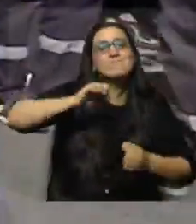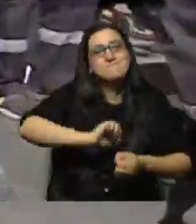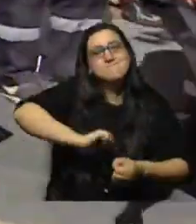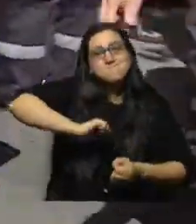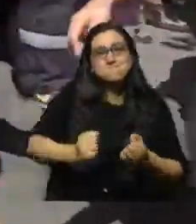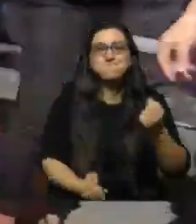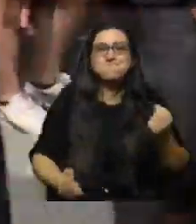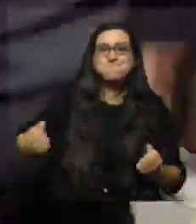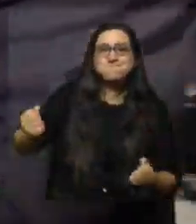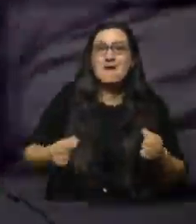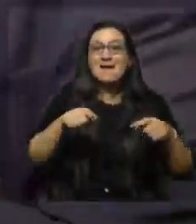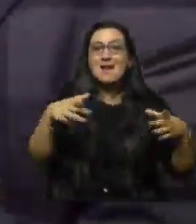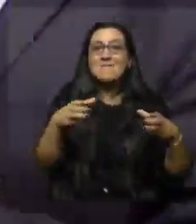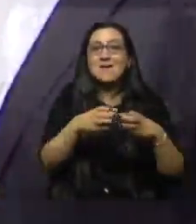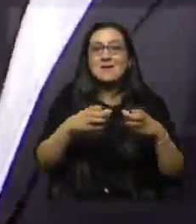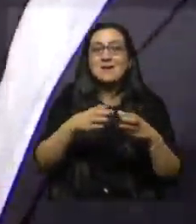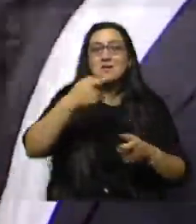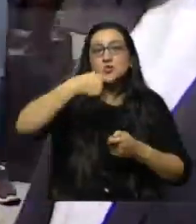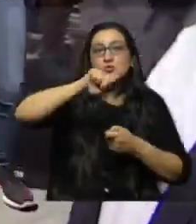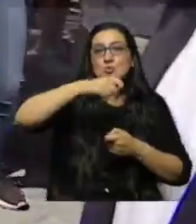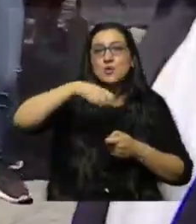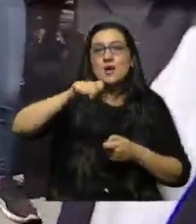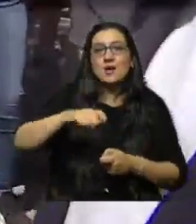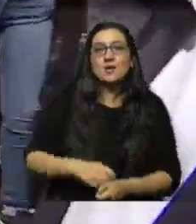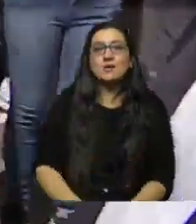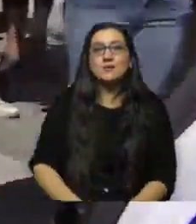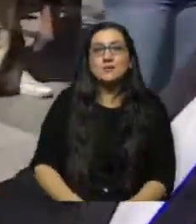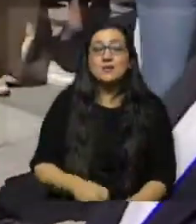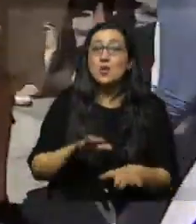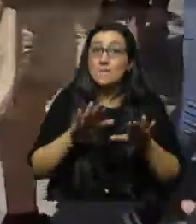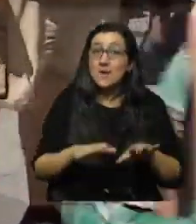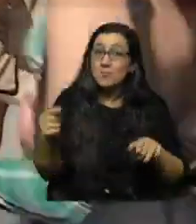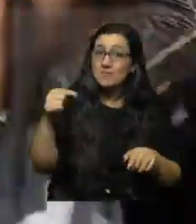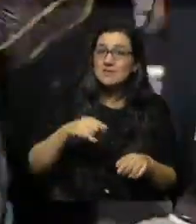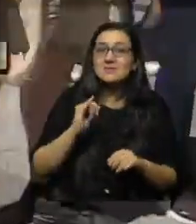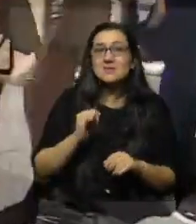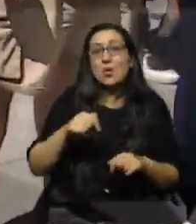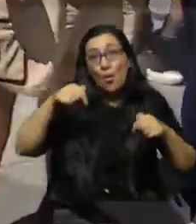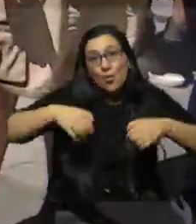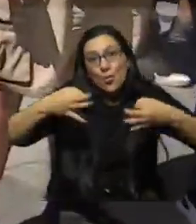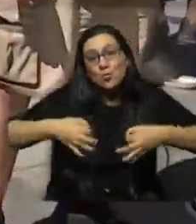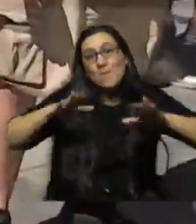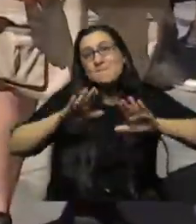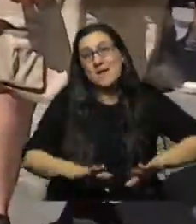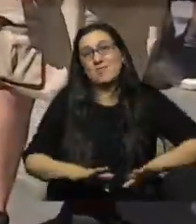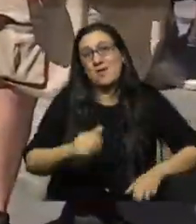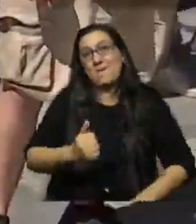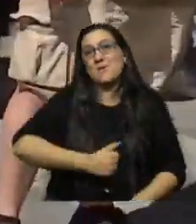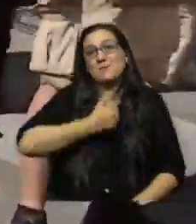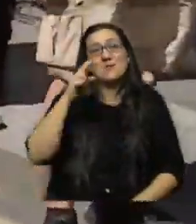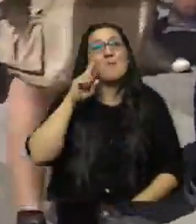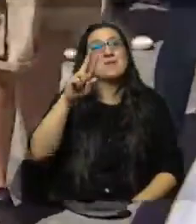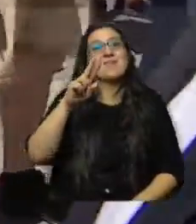acá a la barra del Yunca. ¿La barra del Yunca paró para venir? Sí, tuvimos paro hoy. Bueno, aprovechamos a mirar la